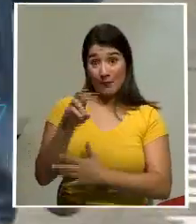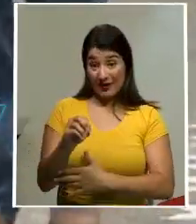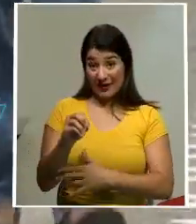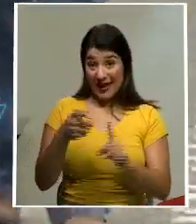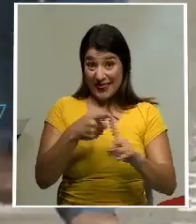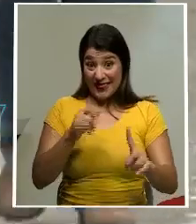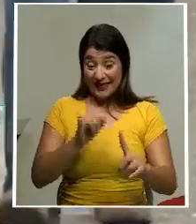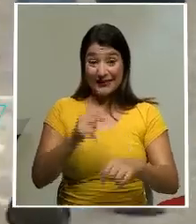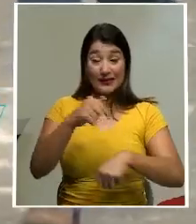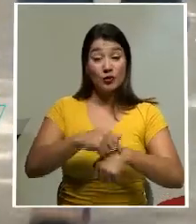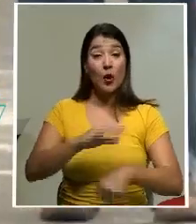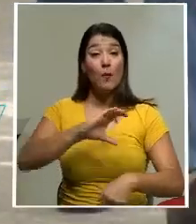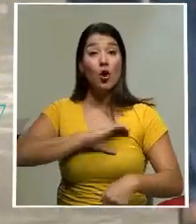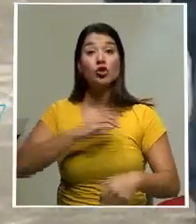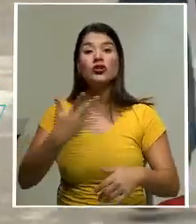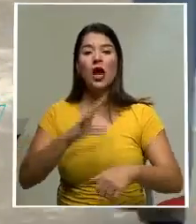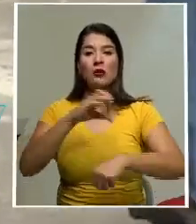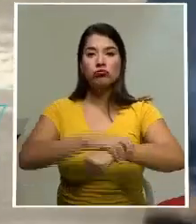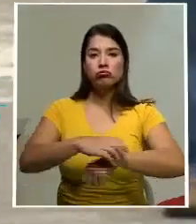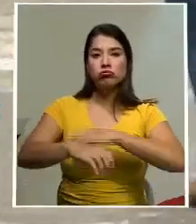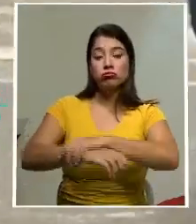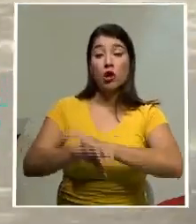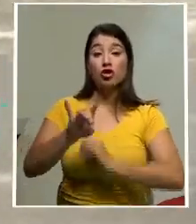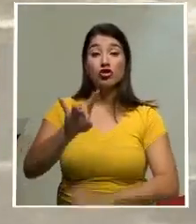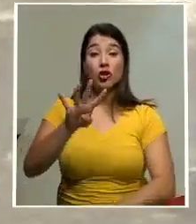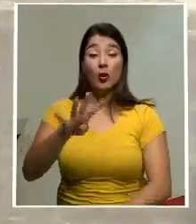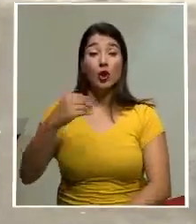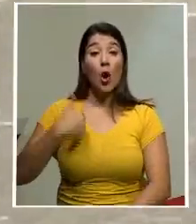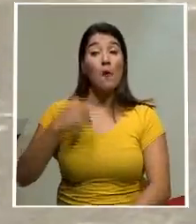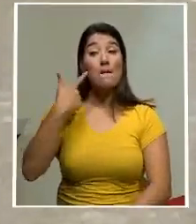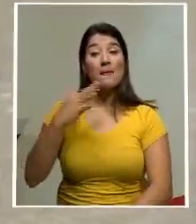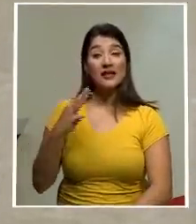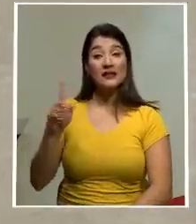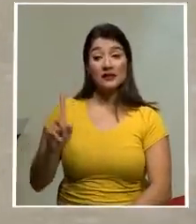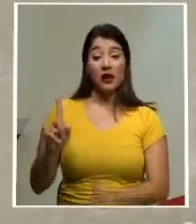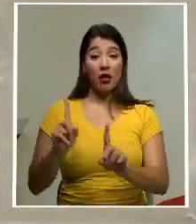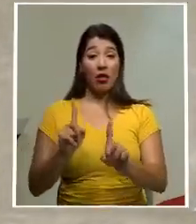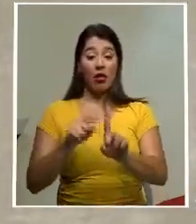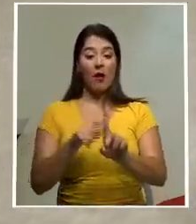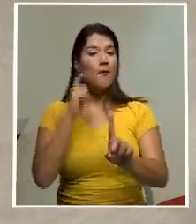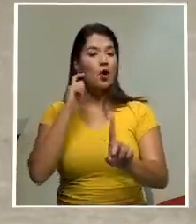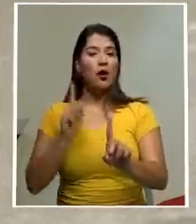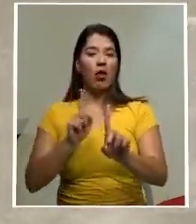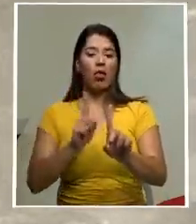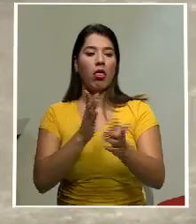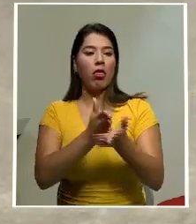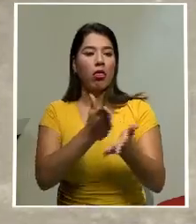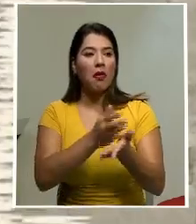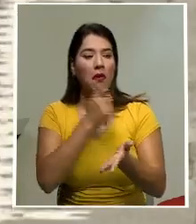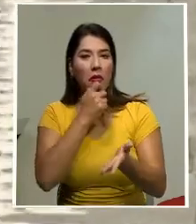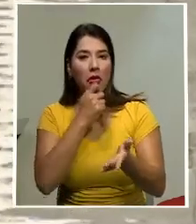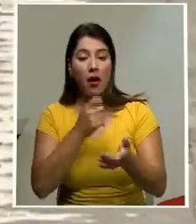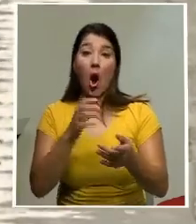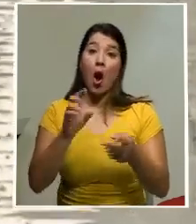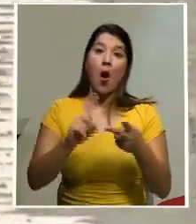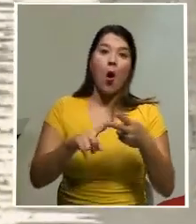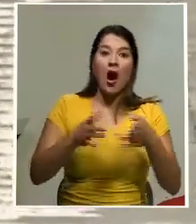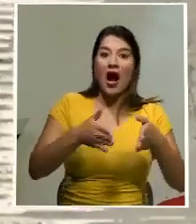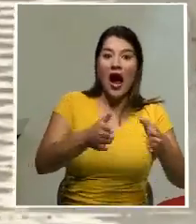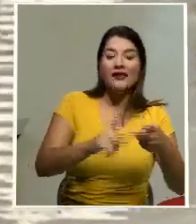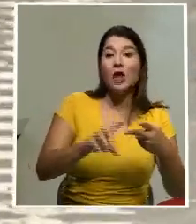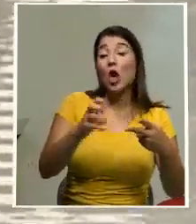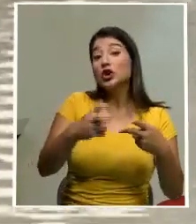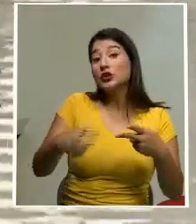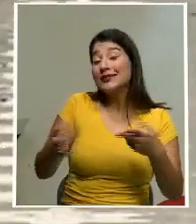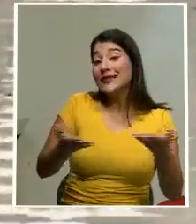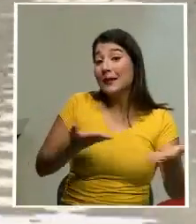pública ha realizado la detención de 84 hombres quienes al parecer acosaban sexualmente a una mujer en vías o servicios de transporte público. 25 de